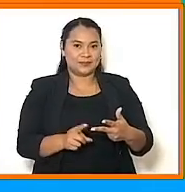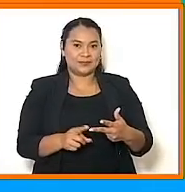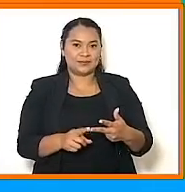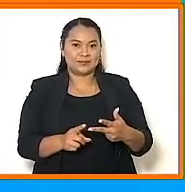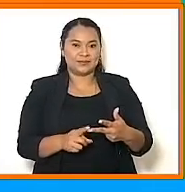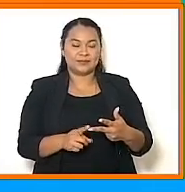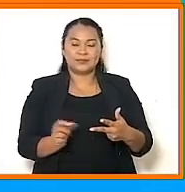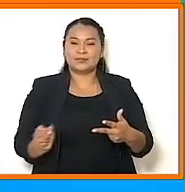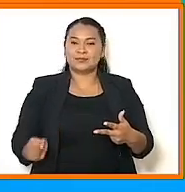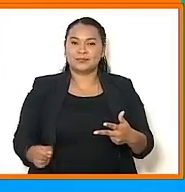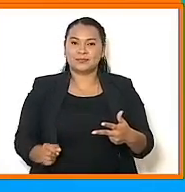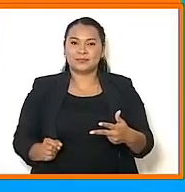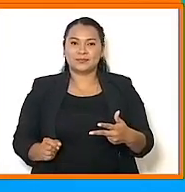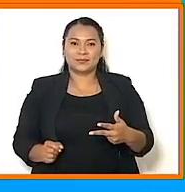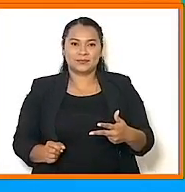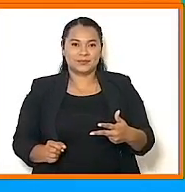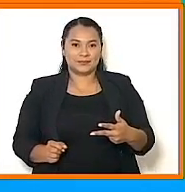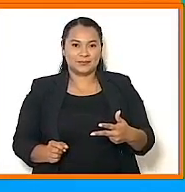Tercer número ganador,